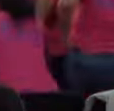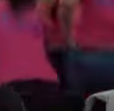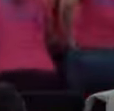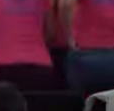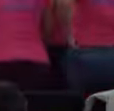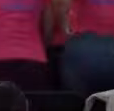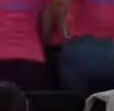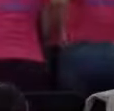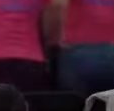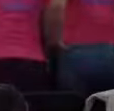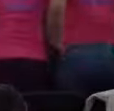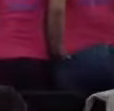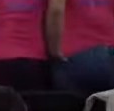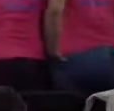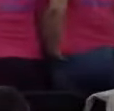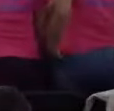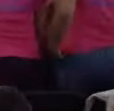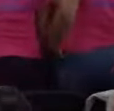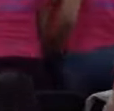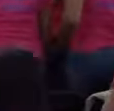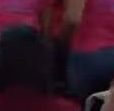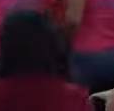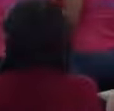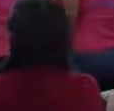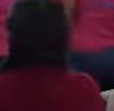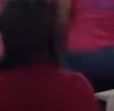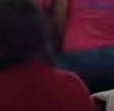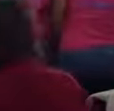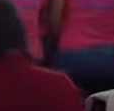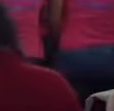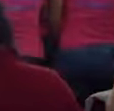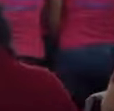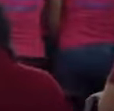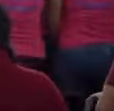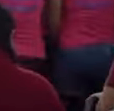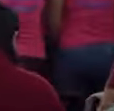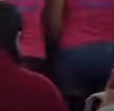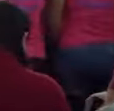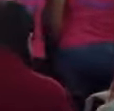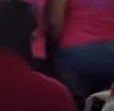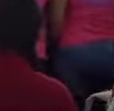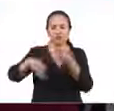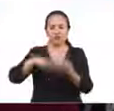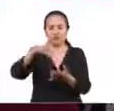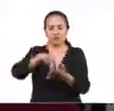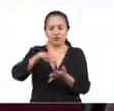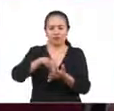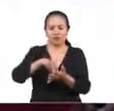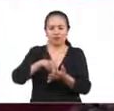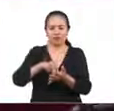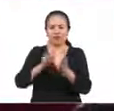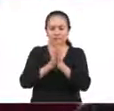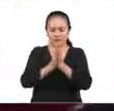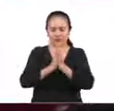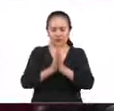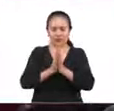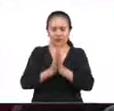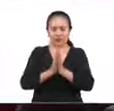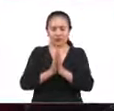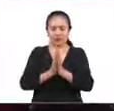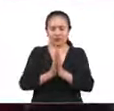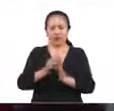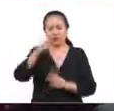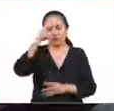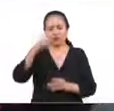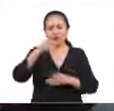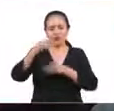tomada. Y pedimos a todas, por favor, ponernos de pie. Todas, por favor, poniéndonos de pie. Todas poniéndose de pie